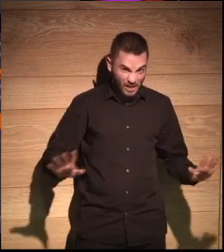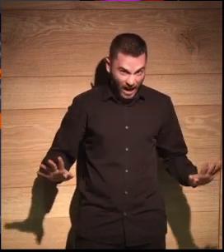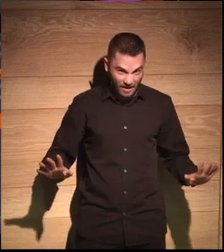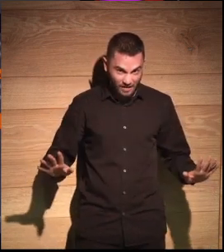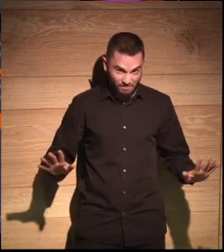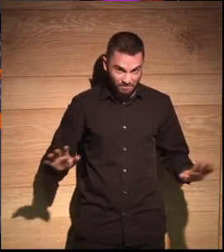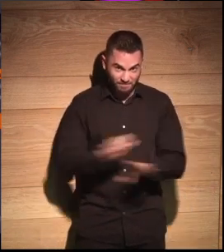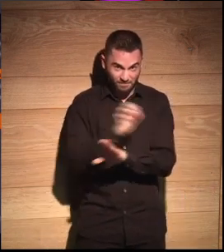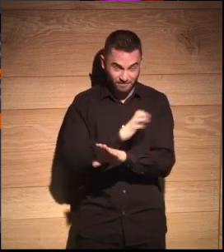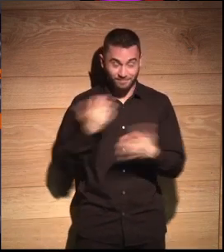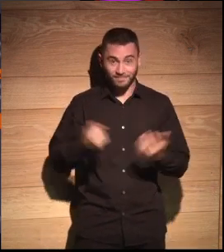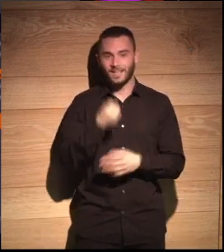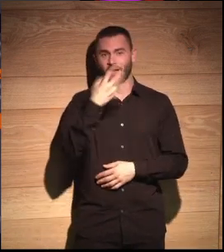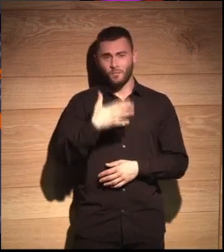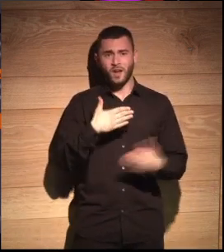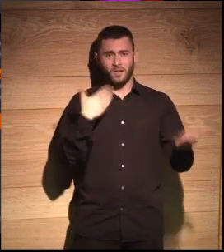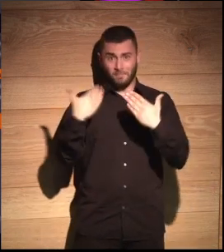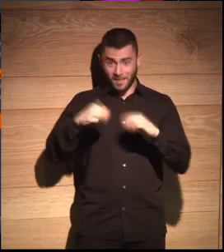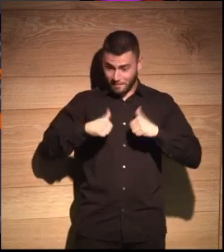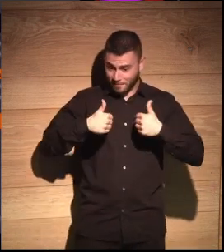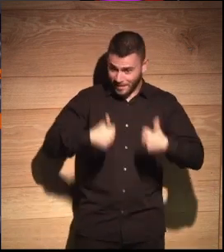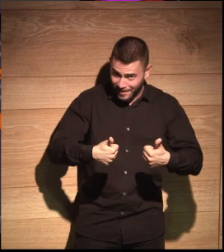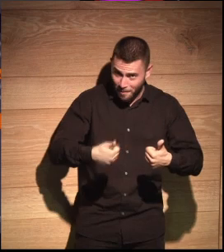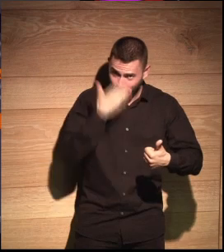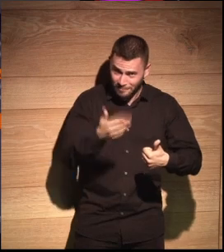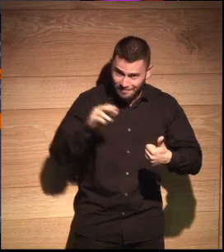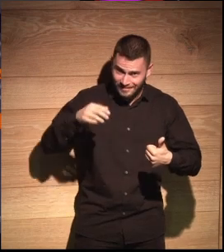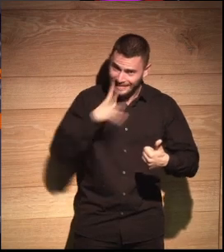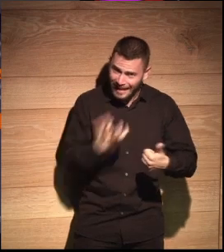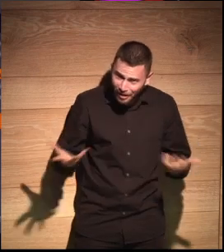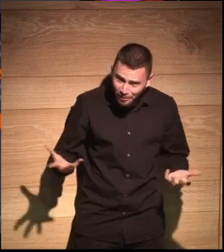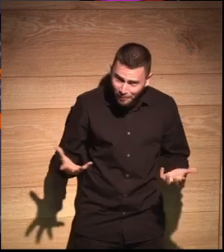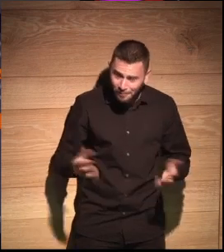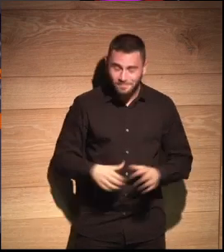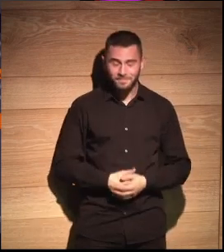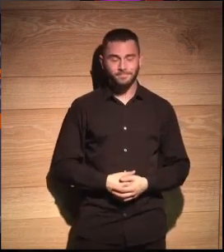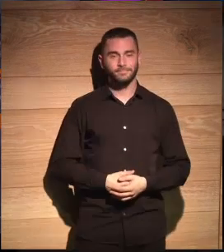pelo hay alegría. No, vamos a empezar esta conversación de verdad, porque...